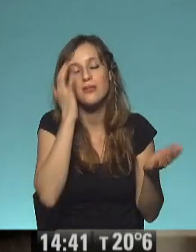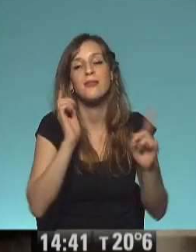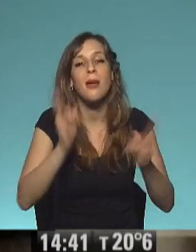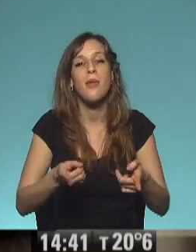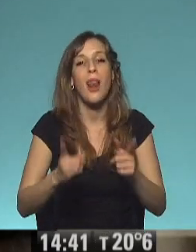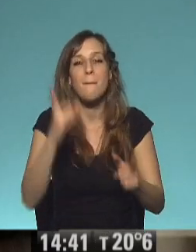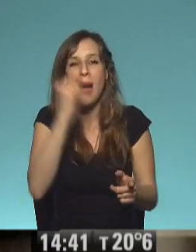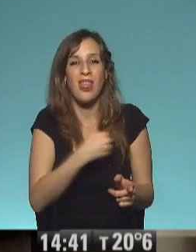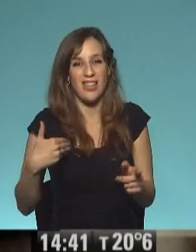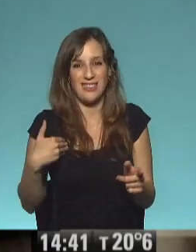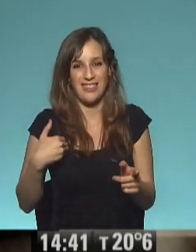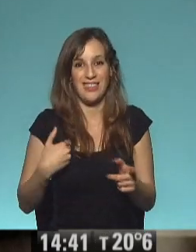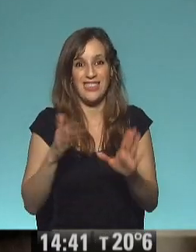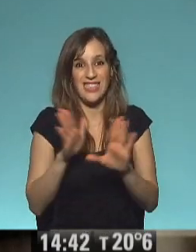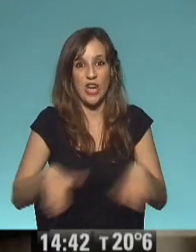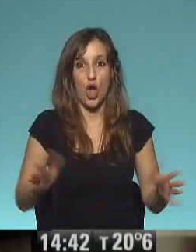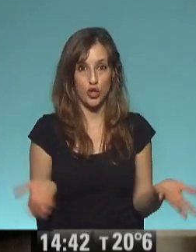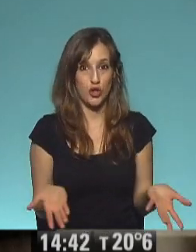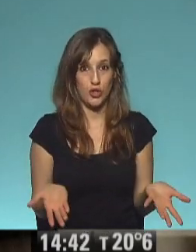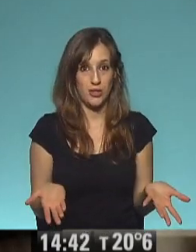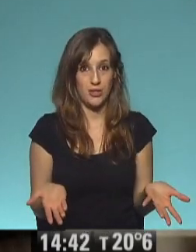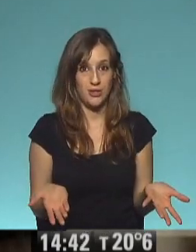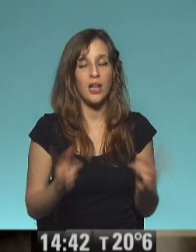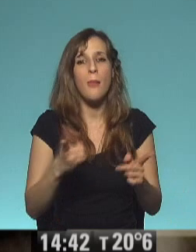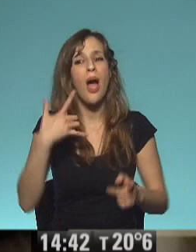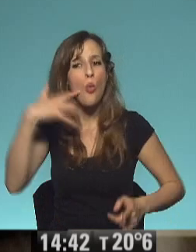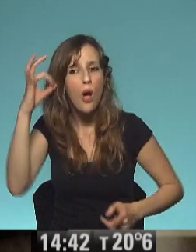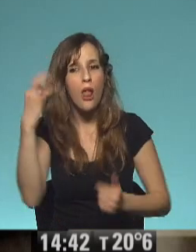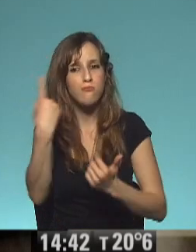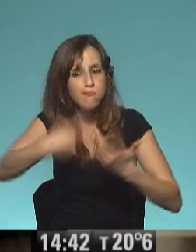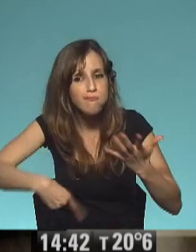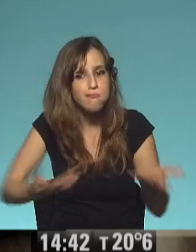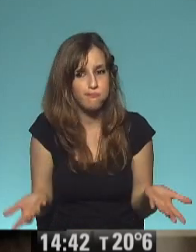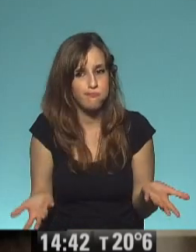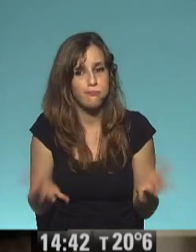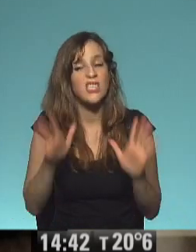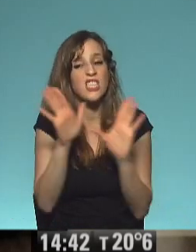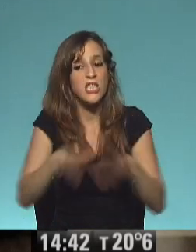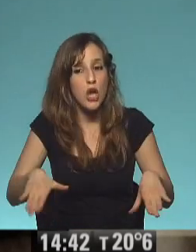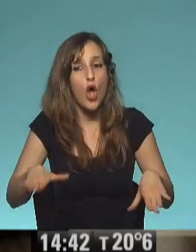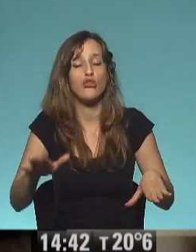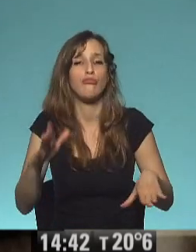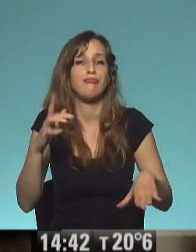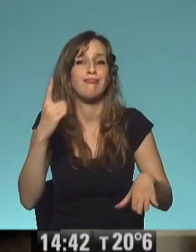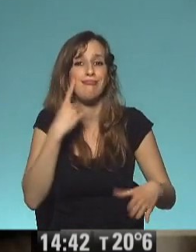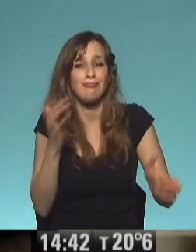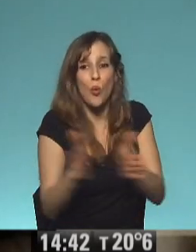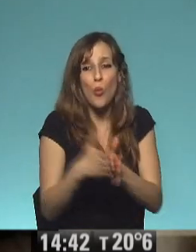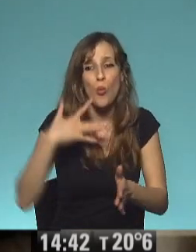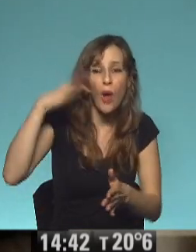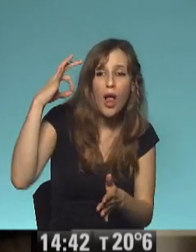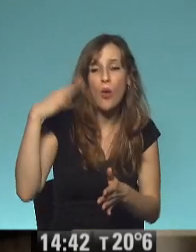a la casa y pueden contagiar a los padres. Pueden contagiar a los abuelos, porque muchos de esos chicos viven también con sus abuelos.